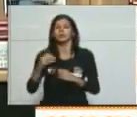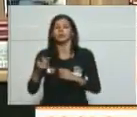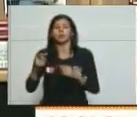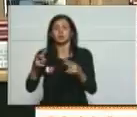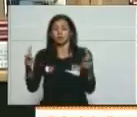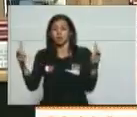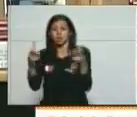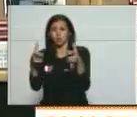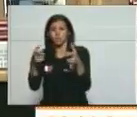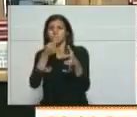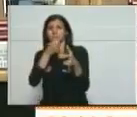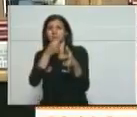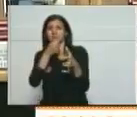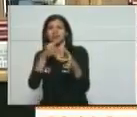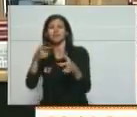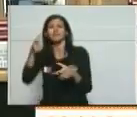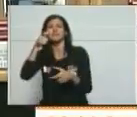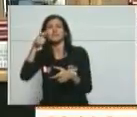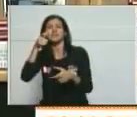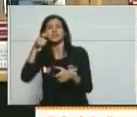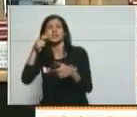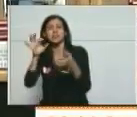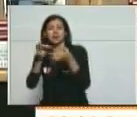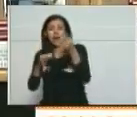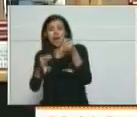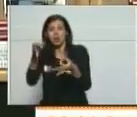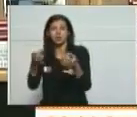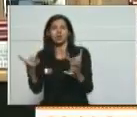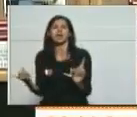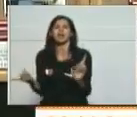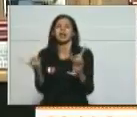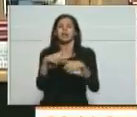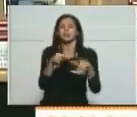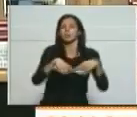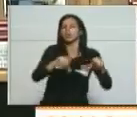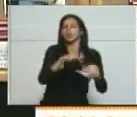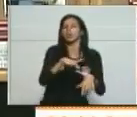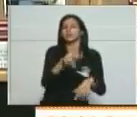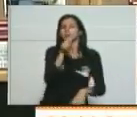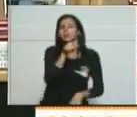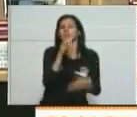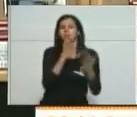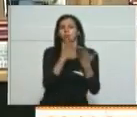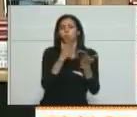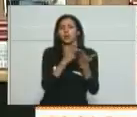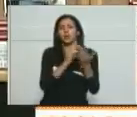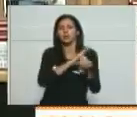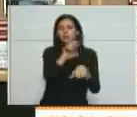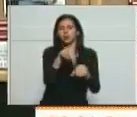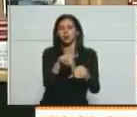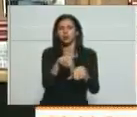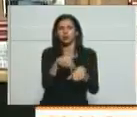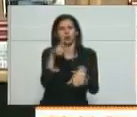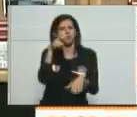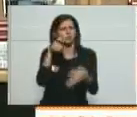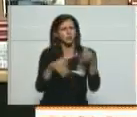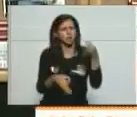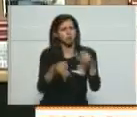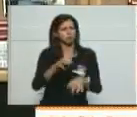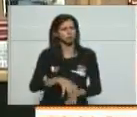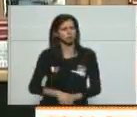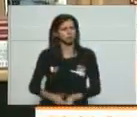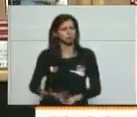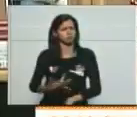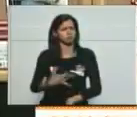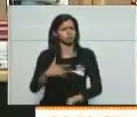por sabotaje, algo así, debía hacerse en la fiscalía, ahora será hecha en la Escuela Nacional de Fiscales. Eso es muy raro,